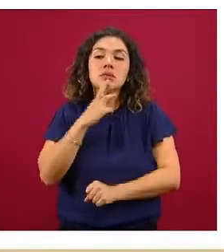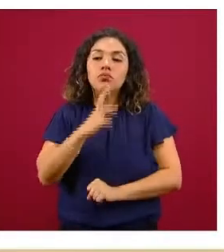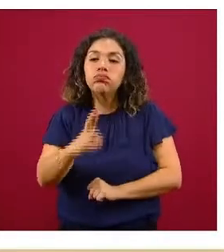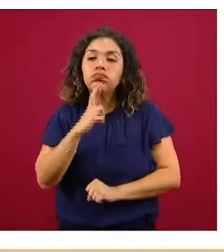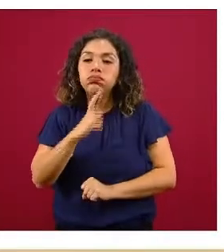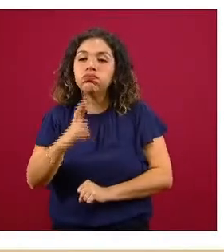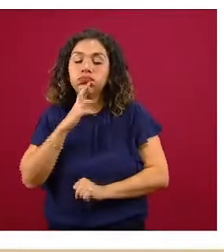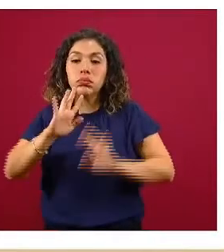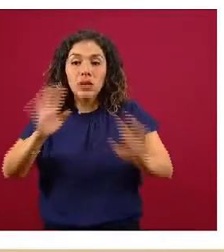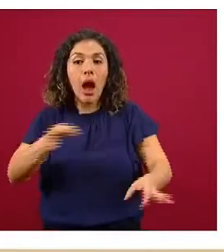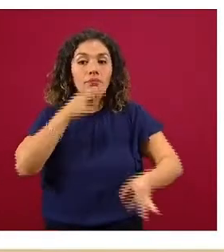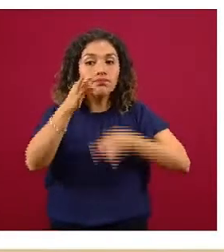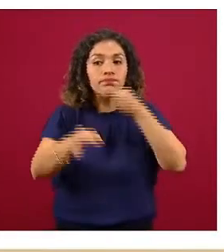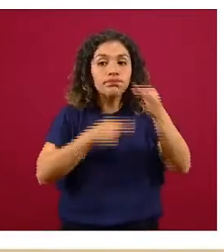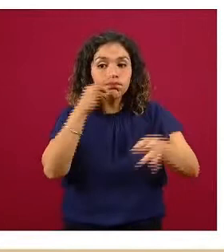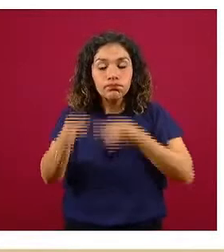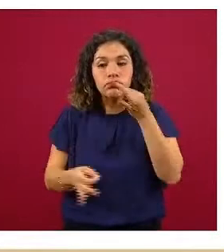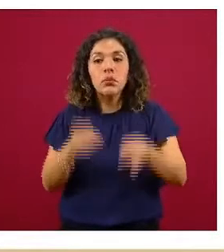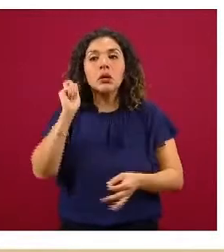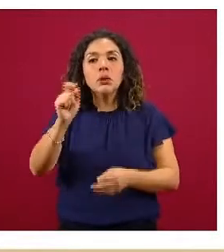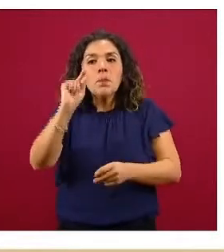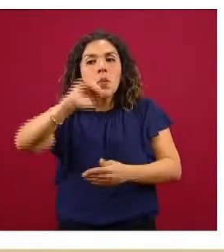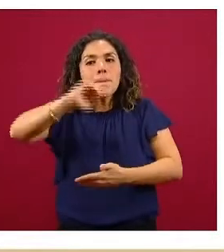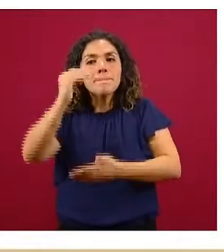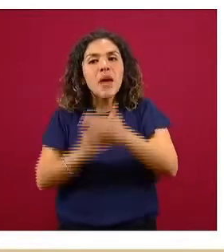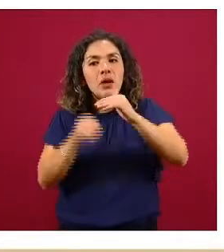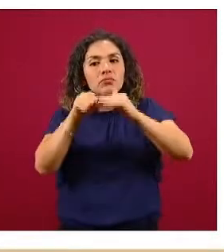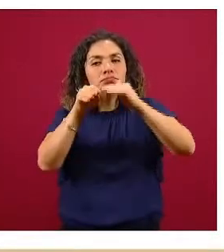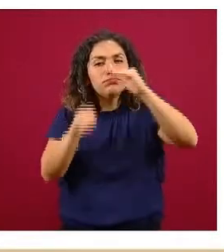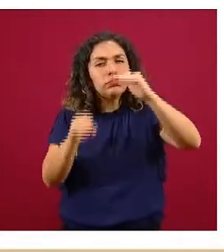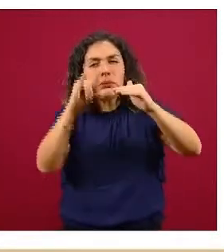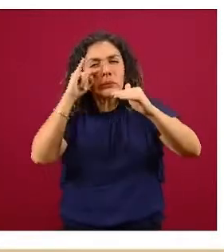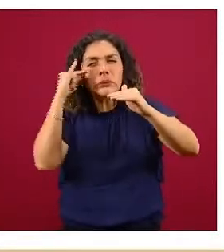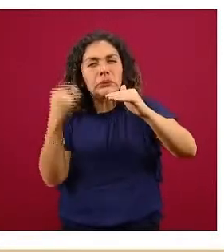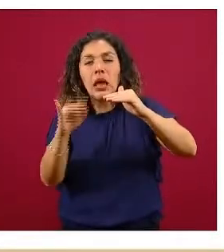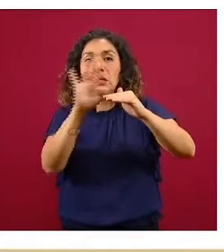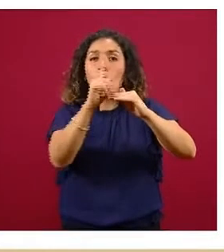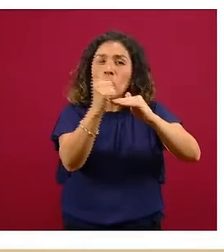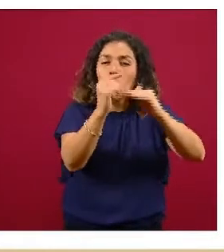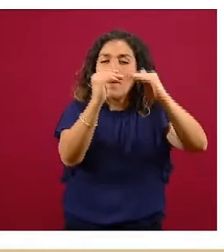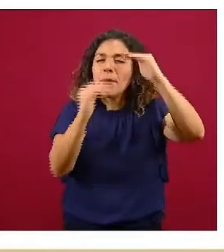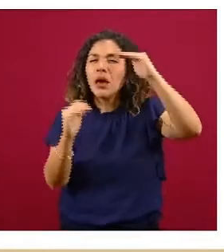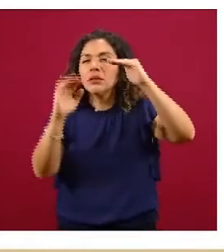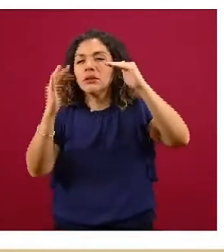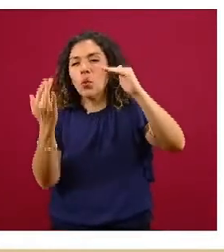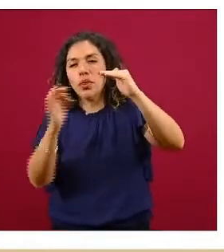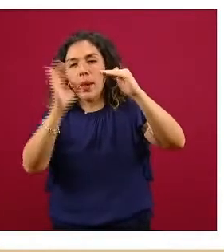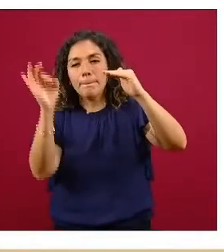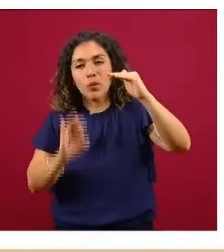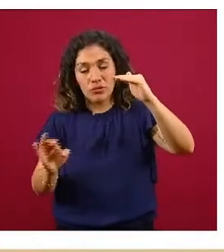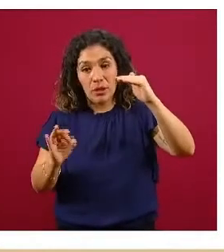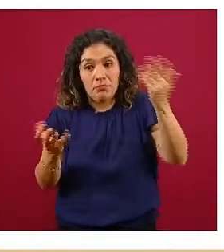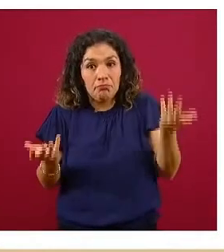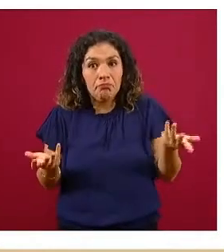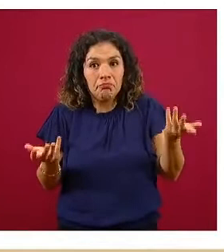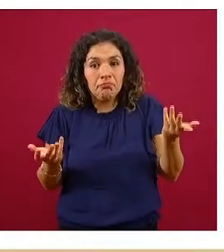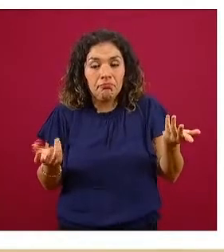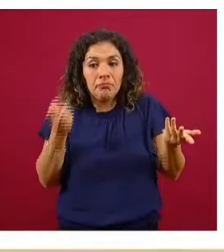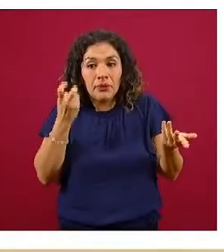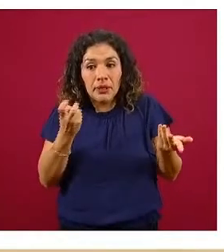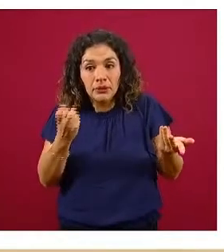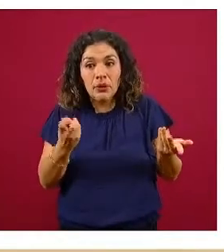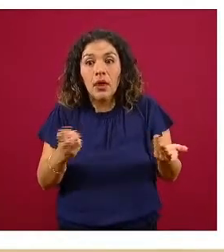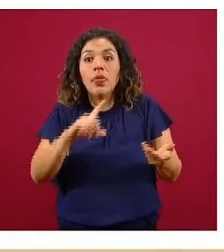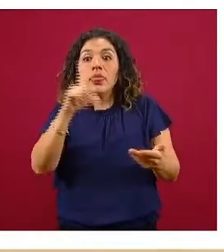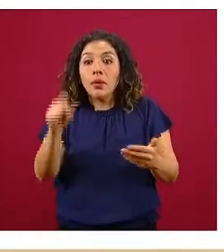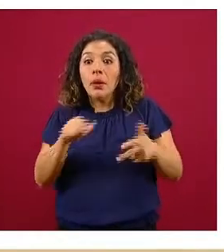ya emitidos, más bien tuvimos un descenso muy pequeño, de un 51 a un 50%, y